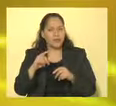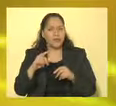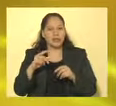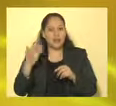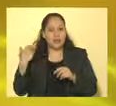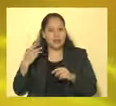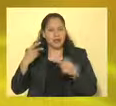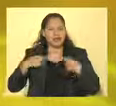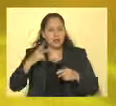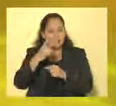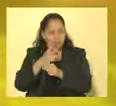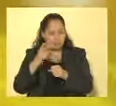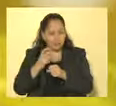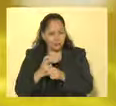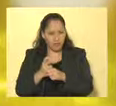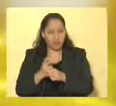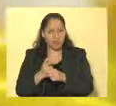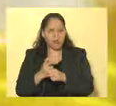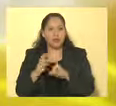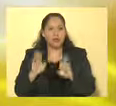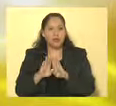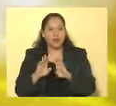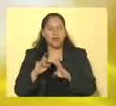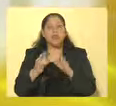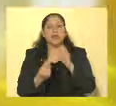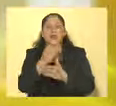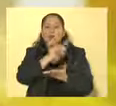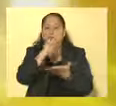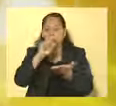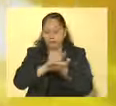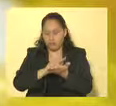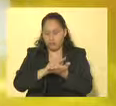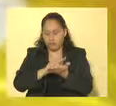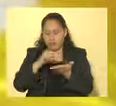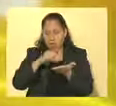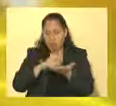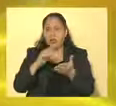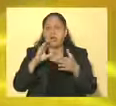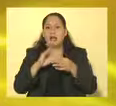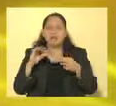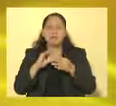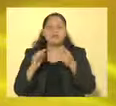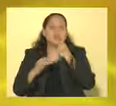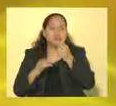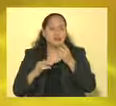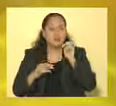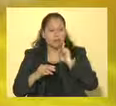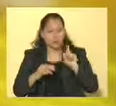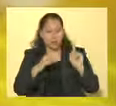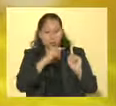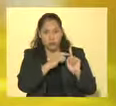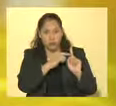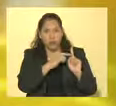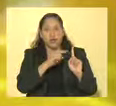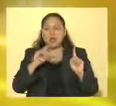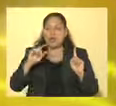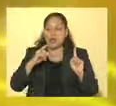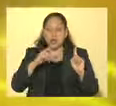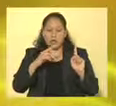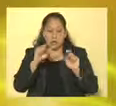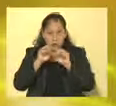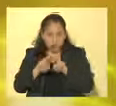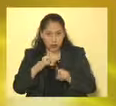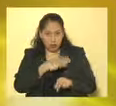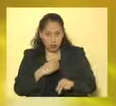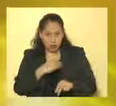tuvimos, bajo el mismo contexto de este nuevo criterio que hay, que dicen que la mujer con quien haya procreado un hijo